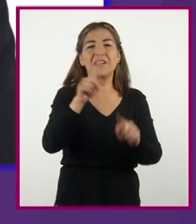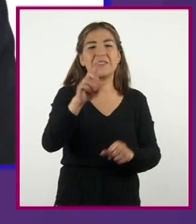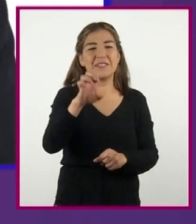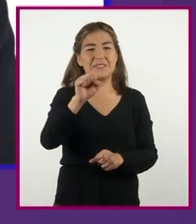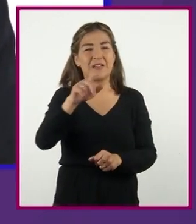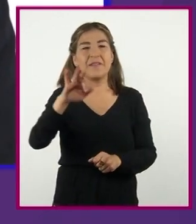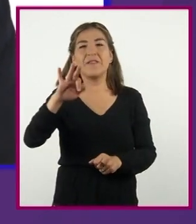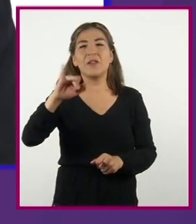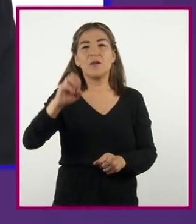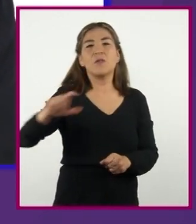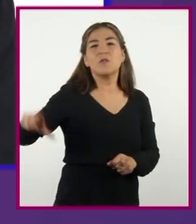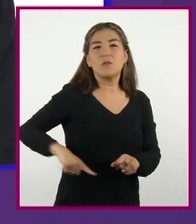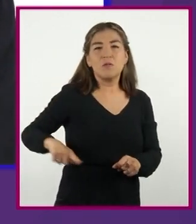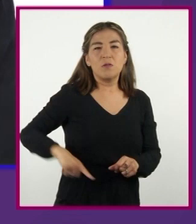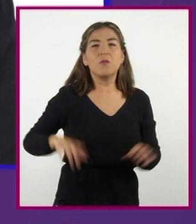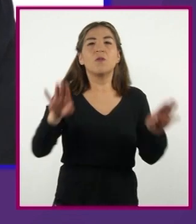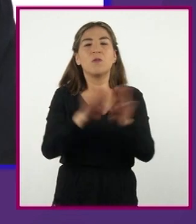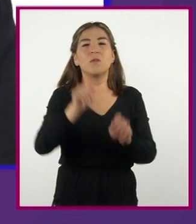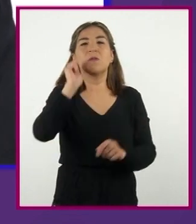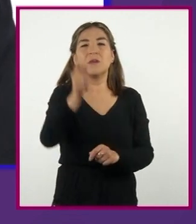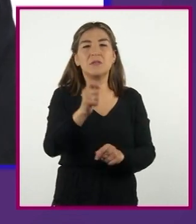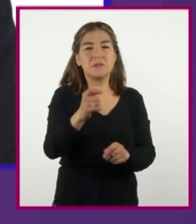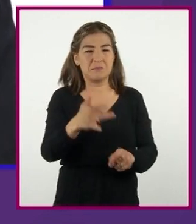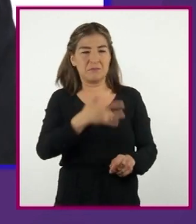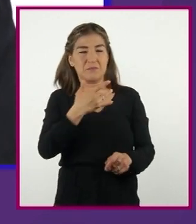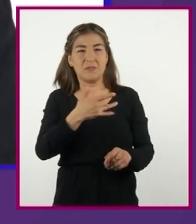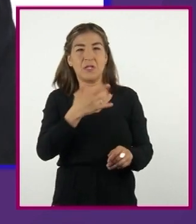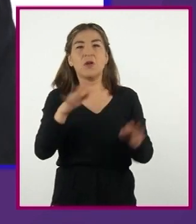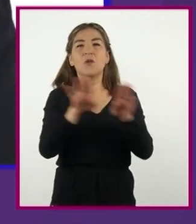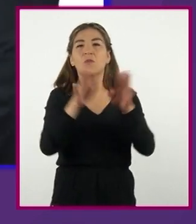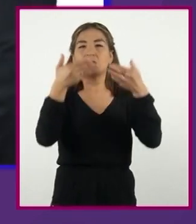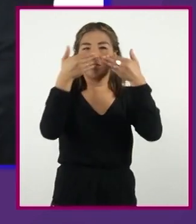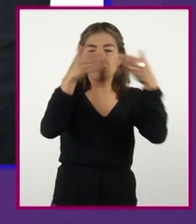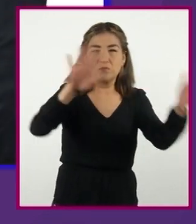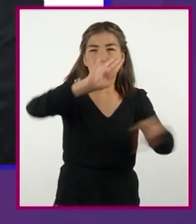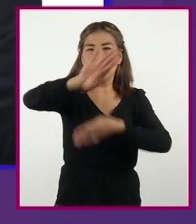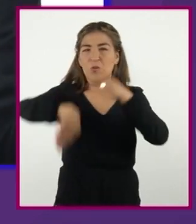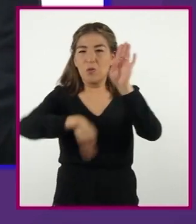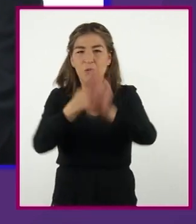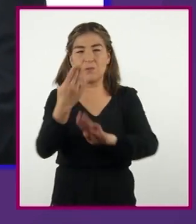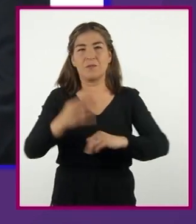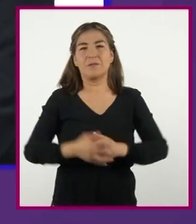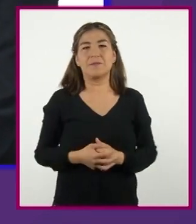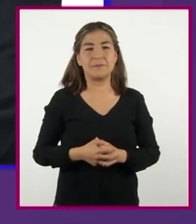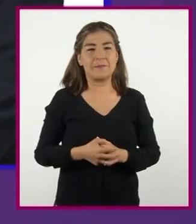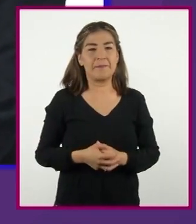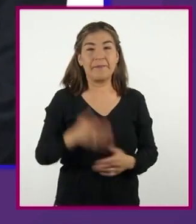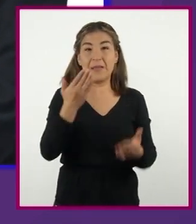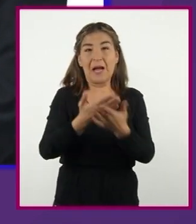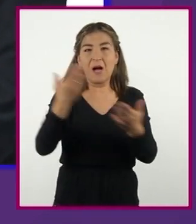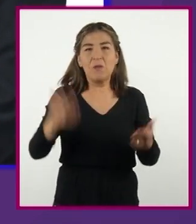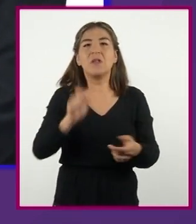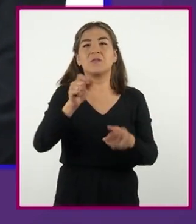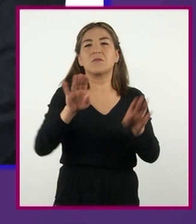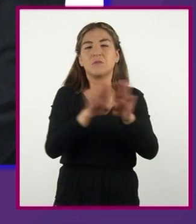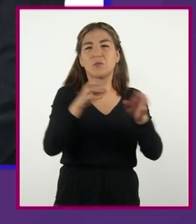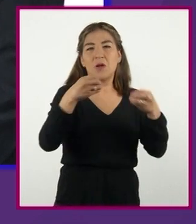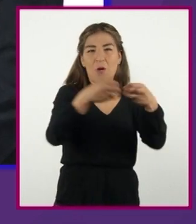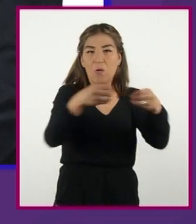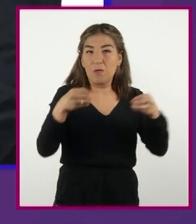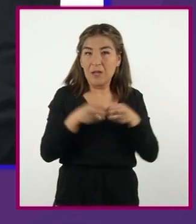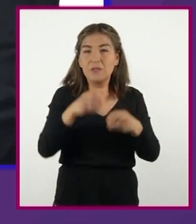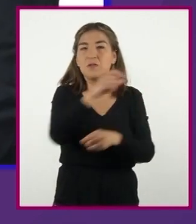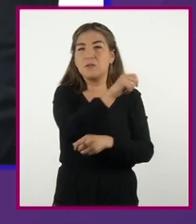una gobernanza global que apunte hacia un mundo menos polarizado. Los actuales organismos